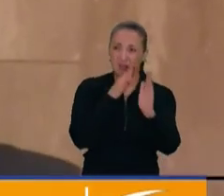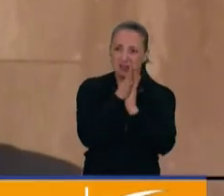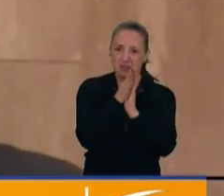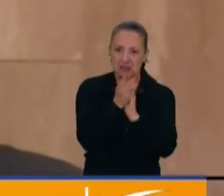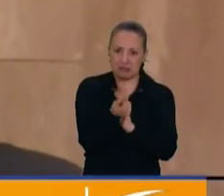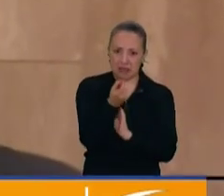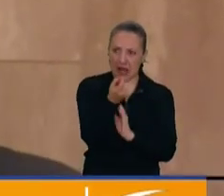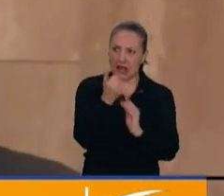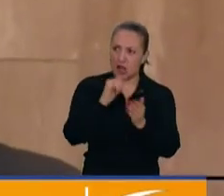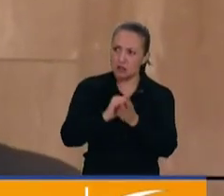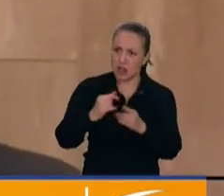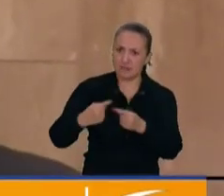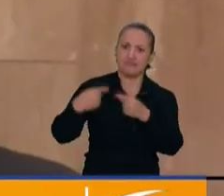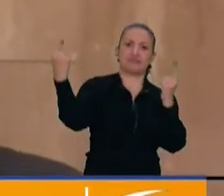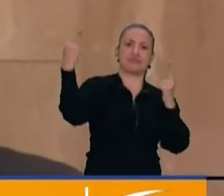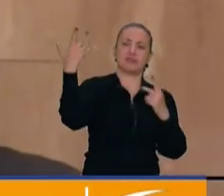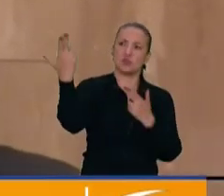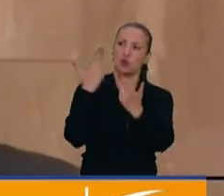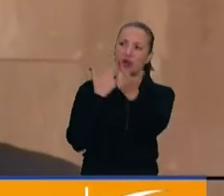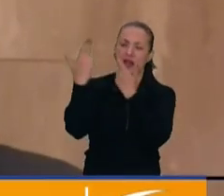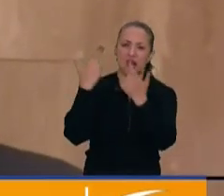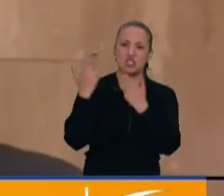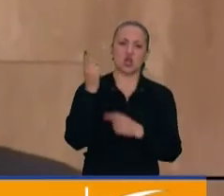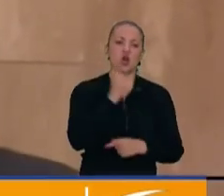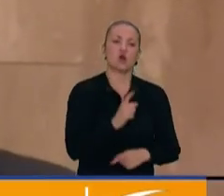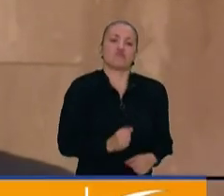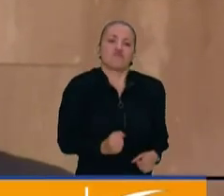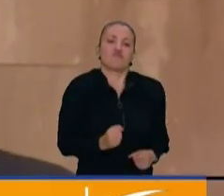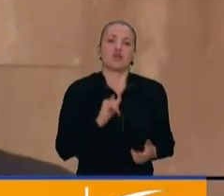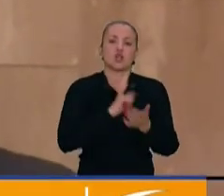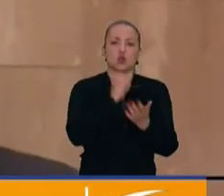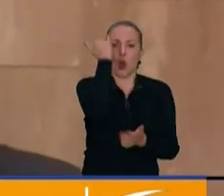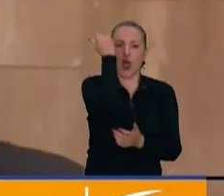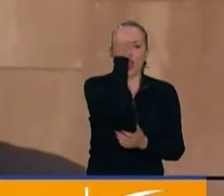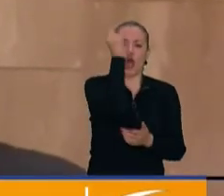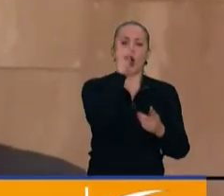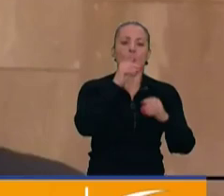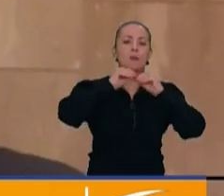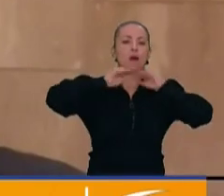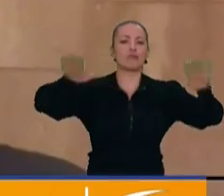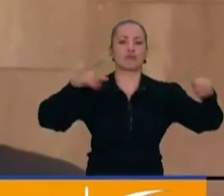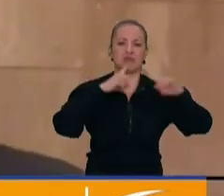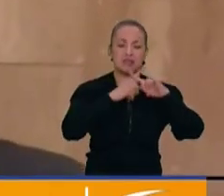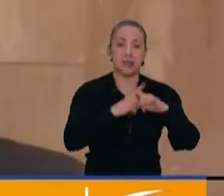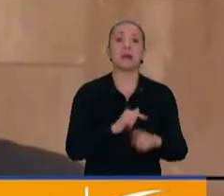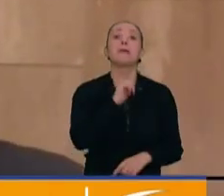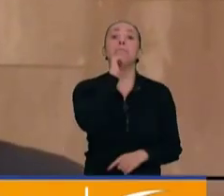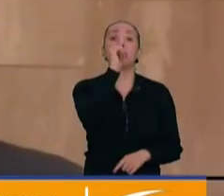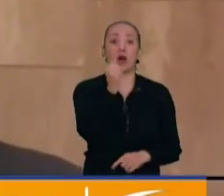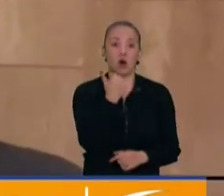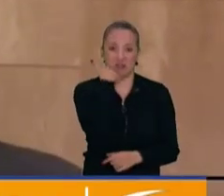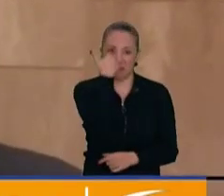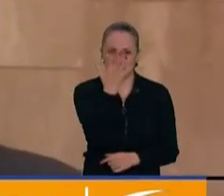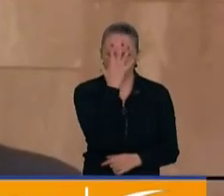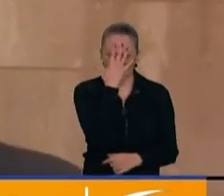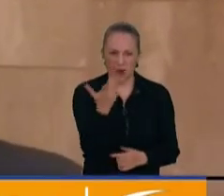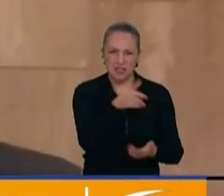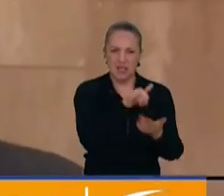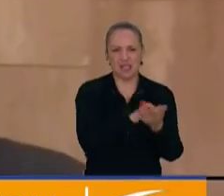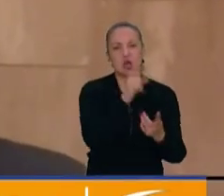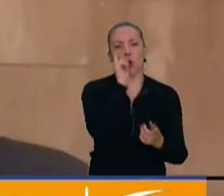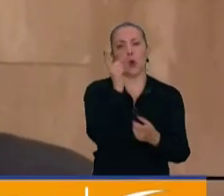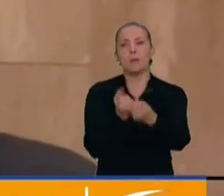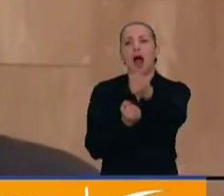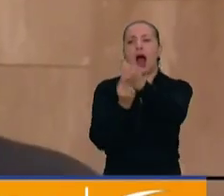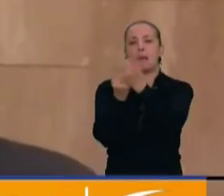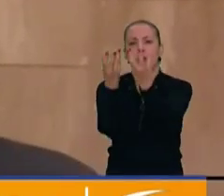relación diplomática con Israel por un capricho ideológico, por una cuenta de Twitter, y es más vergonzoso aún que lo haga por apoyar a un